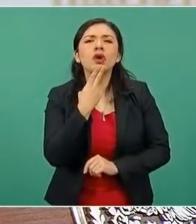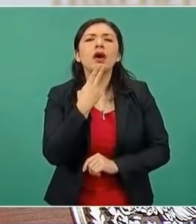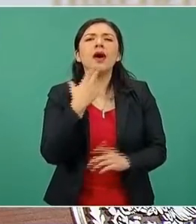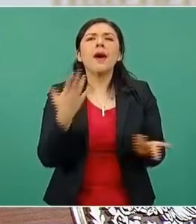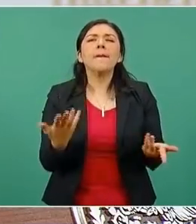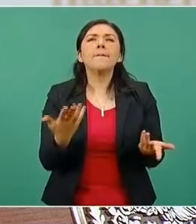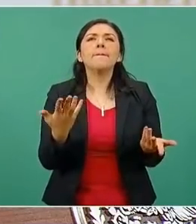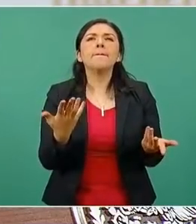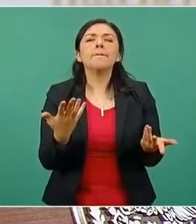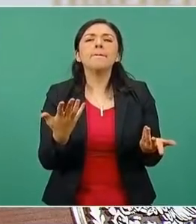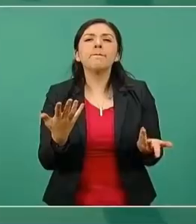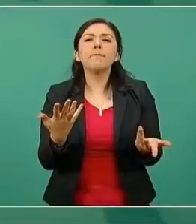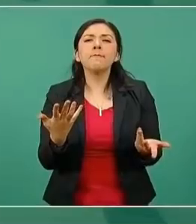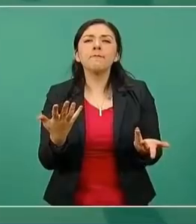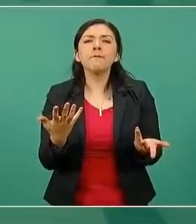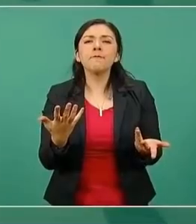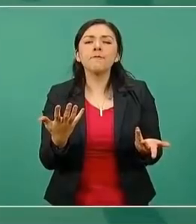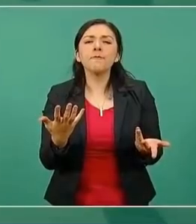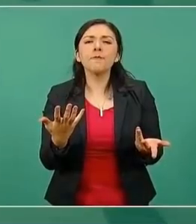de